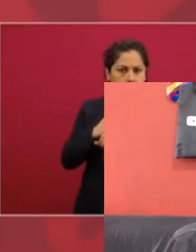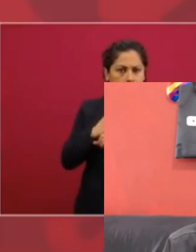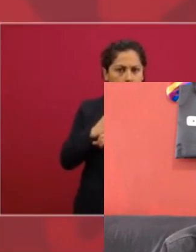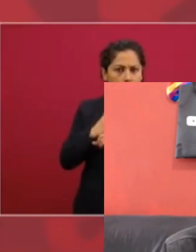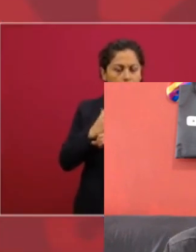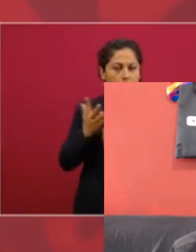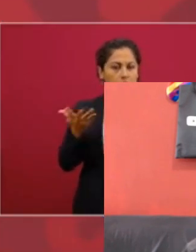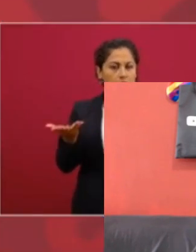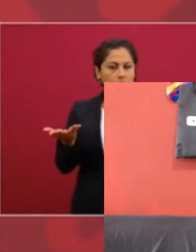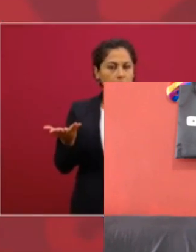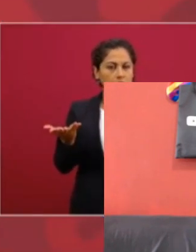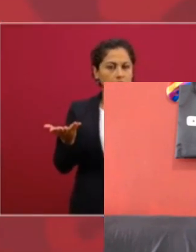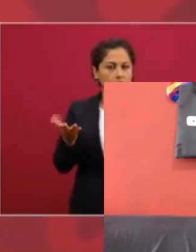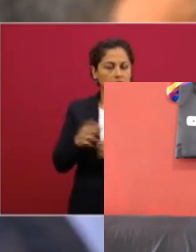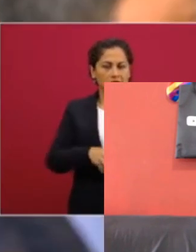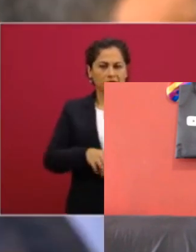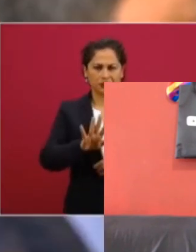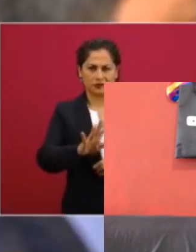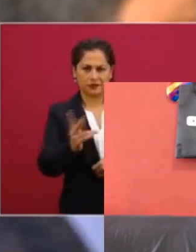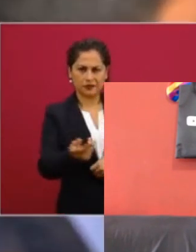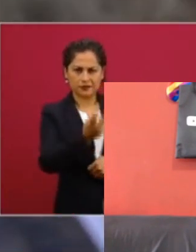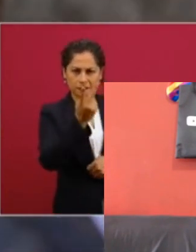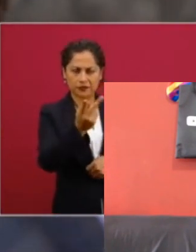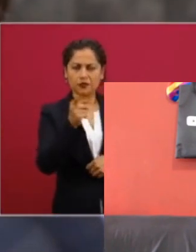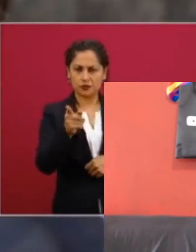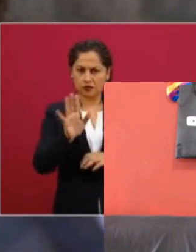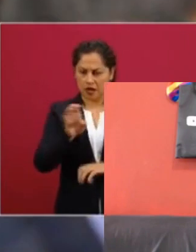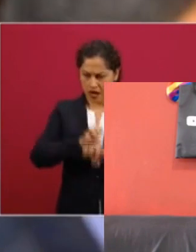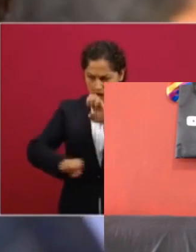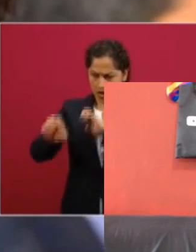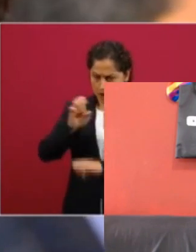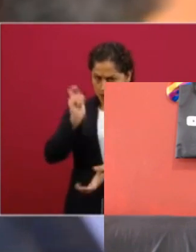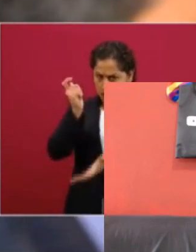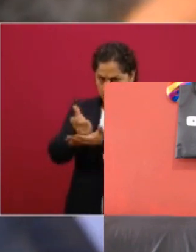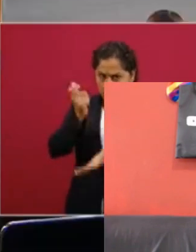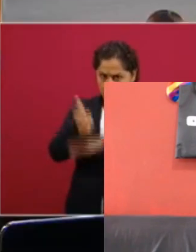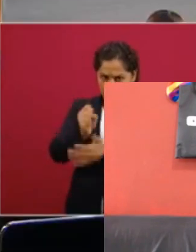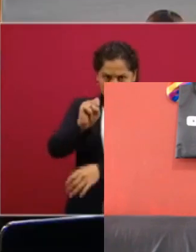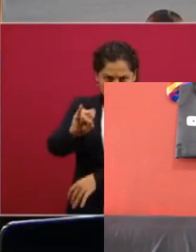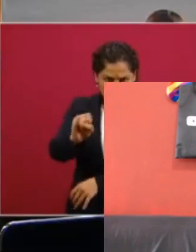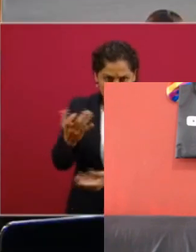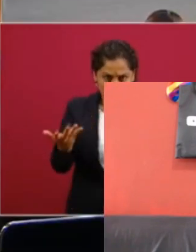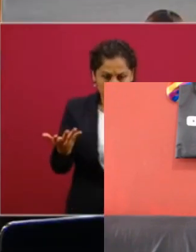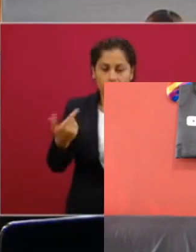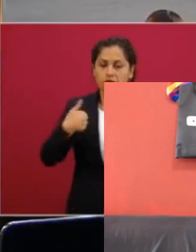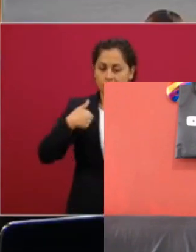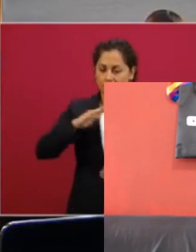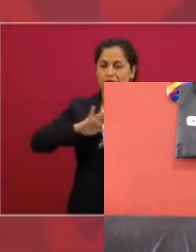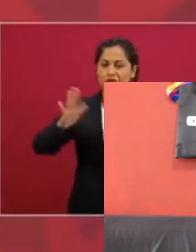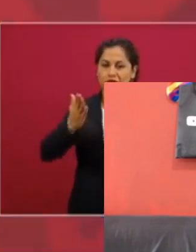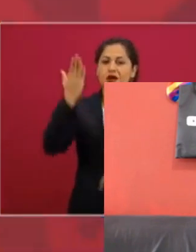mejor vagando si están pagando los grandes medios las grandes empresas ya mencioné de